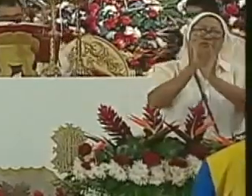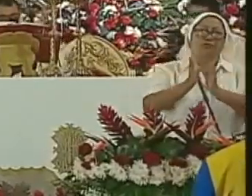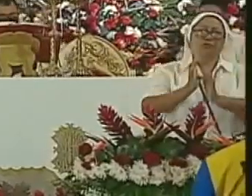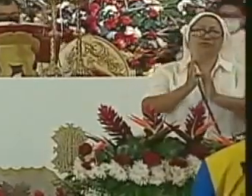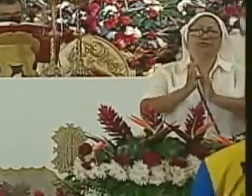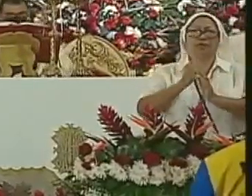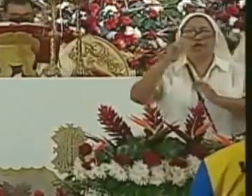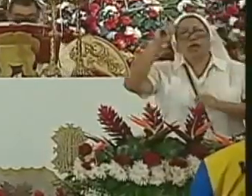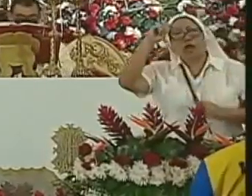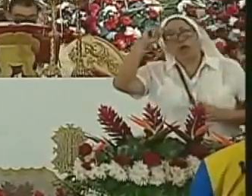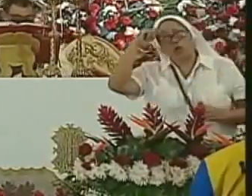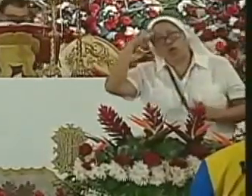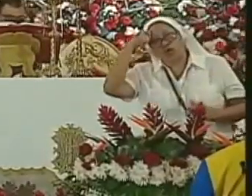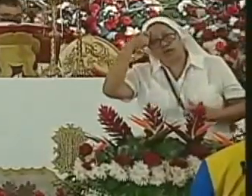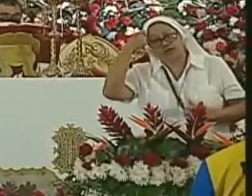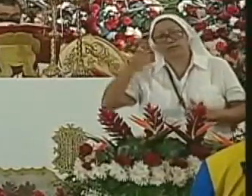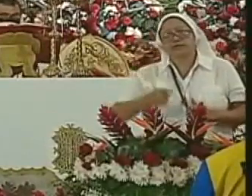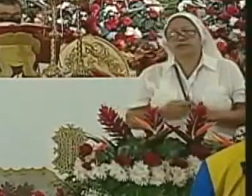acuérdate